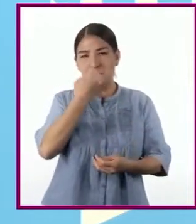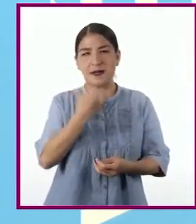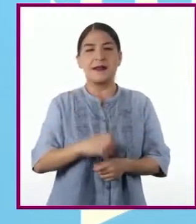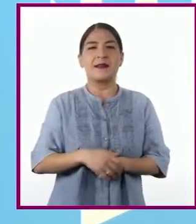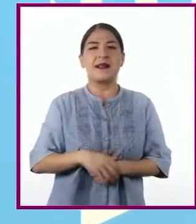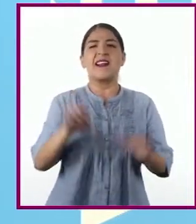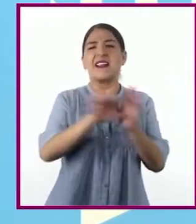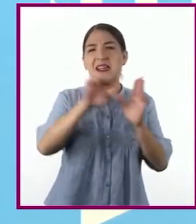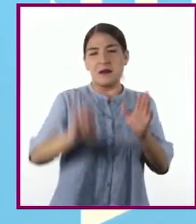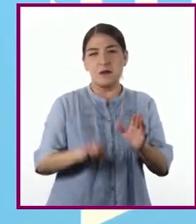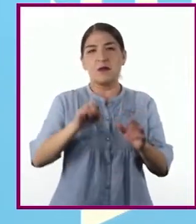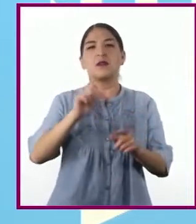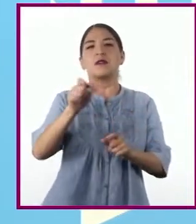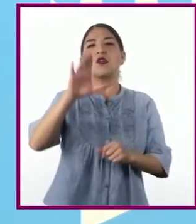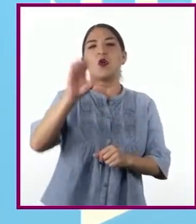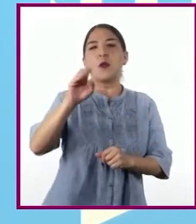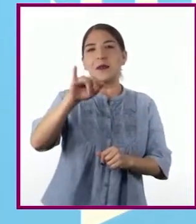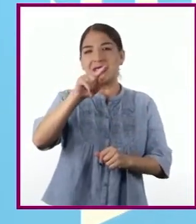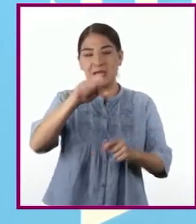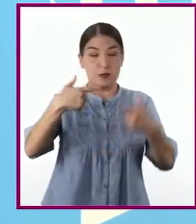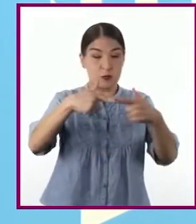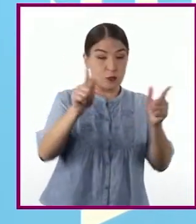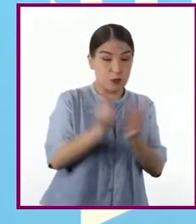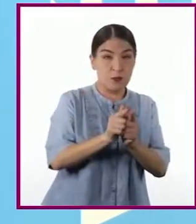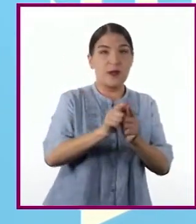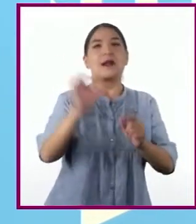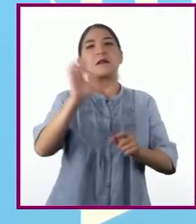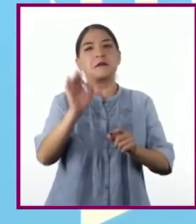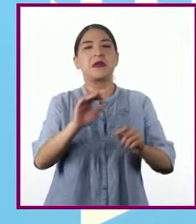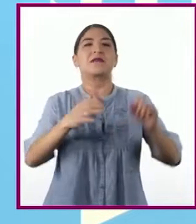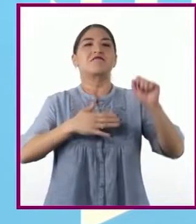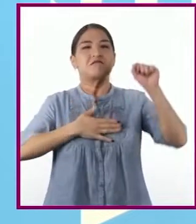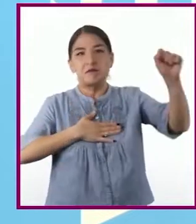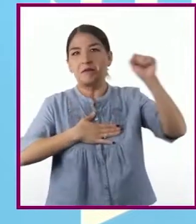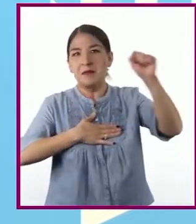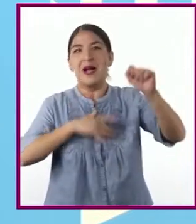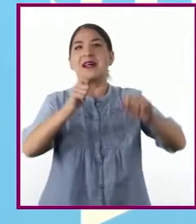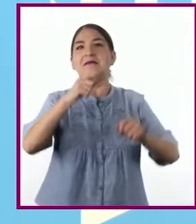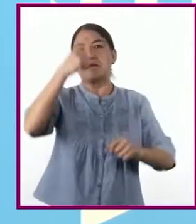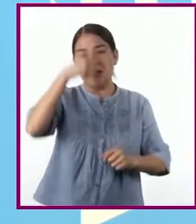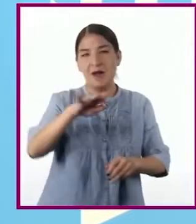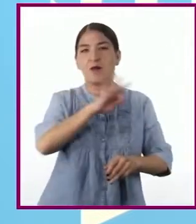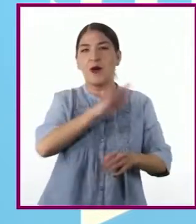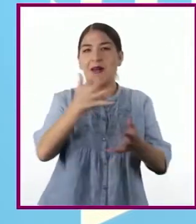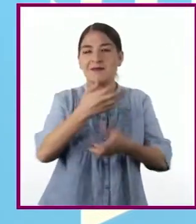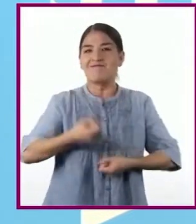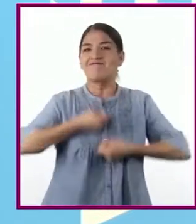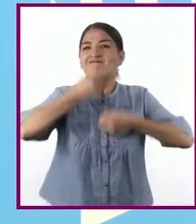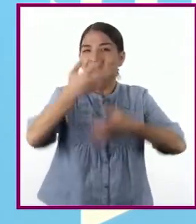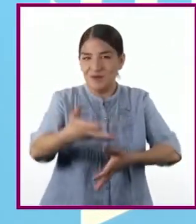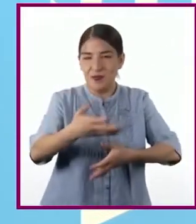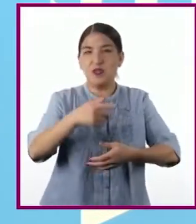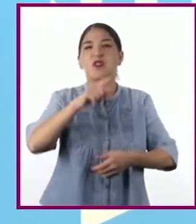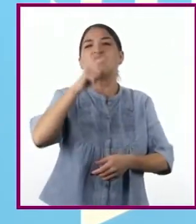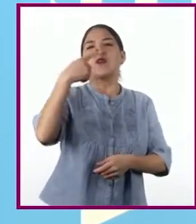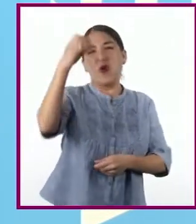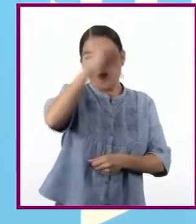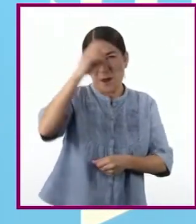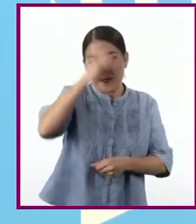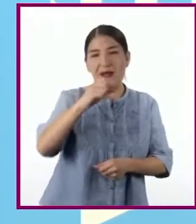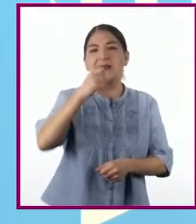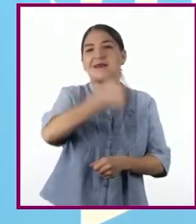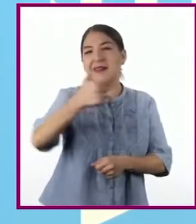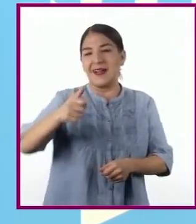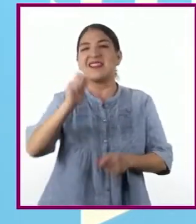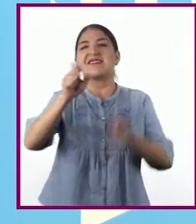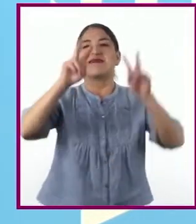ejemplo, en comités estudiantiles o campañas que les permitan expresar sus puntos de vista sobre los temas que les